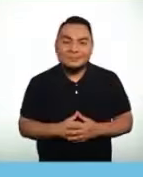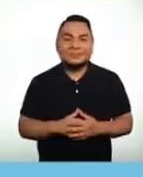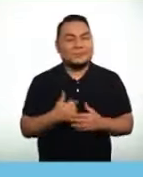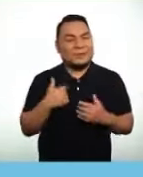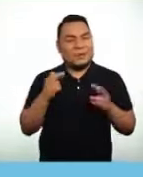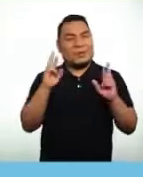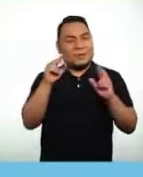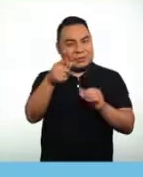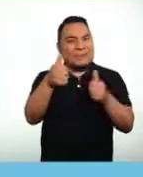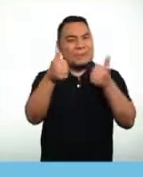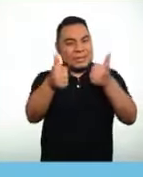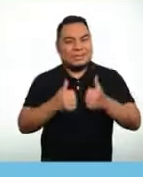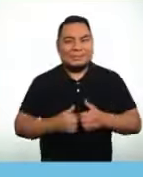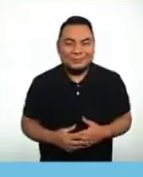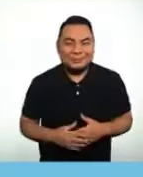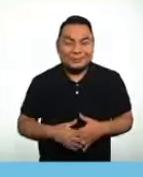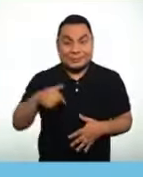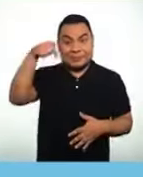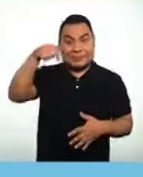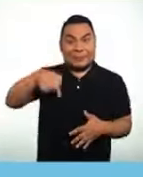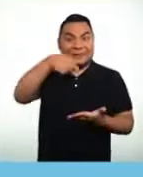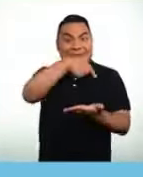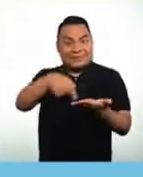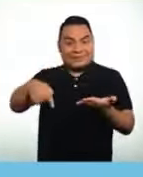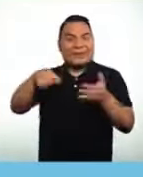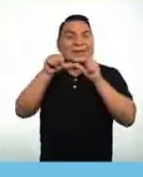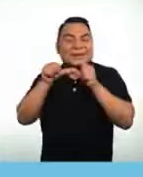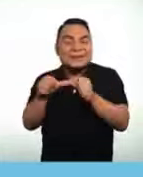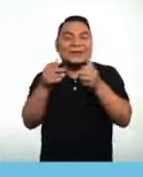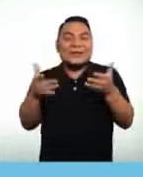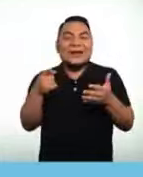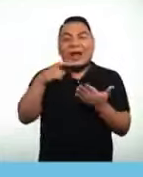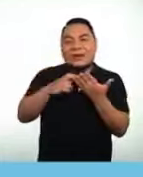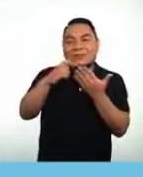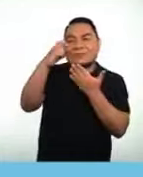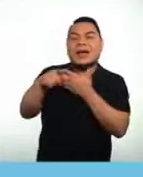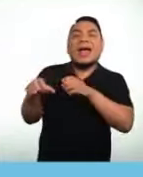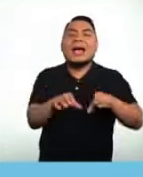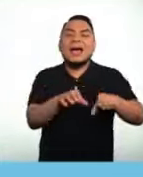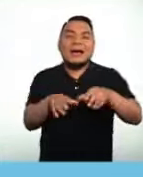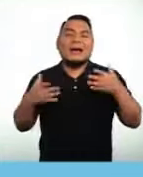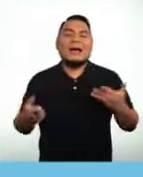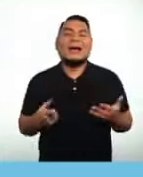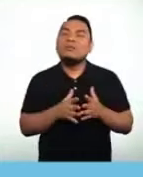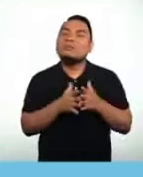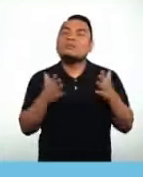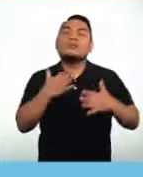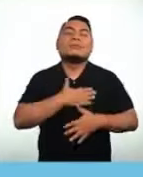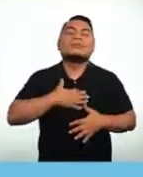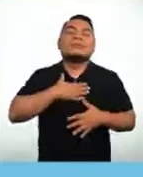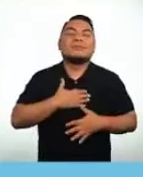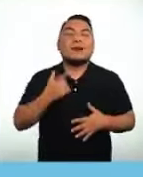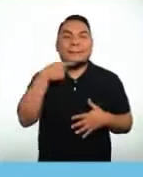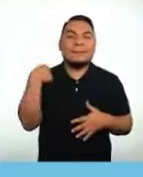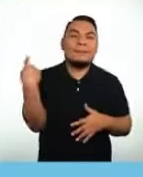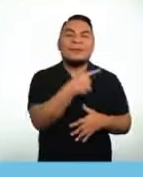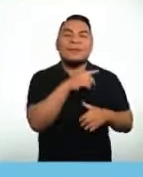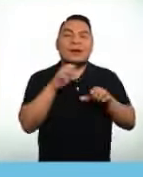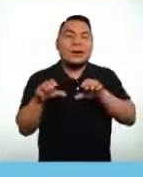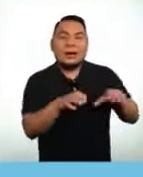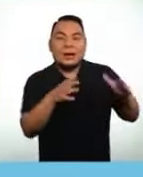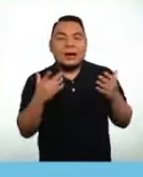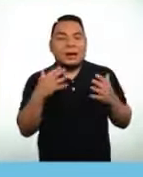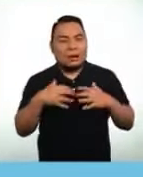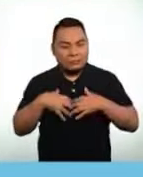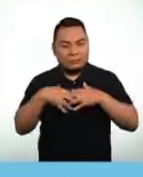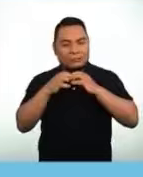hogares? Espero que muy bien. Esta semana continuamos con la programación de actividades muy divertidas